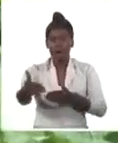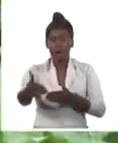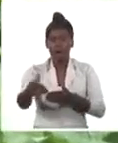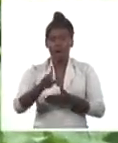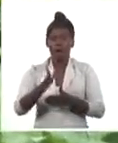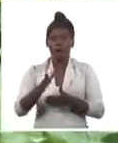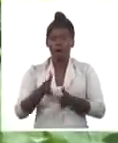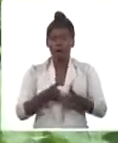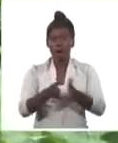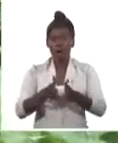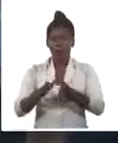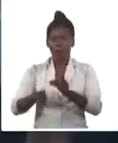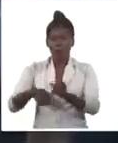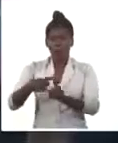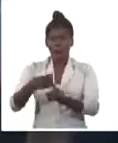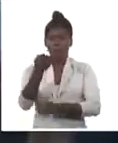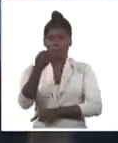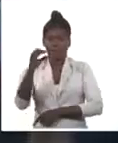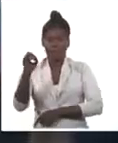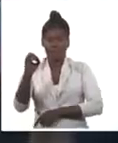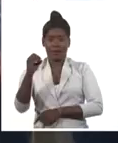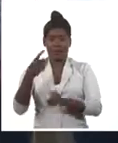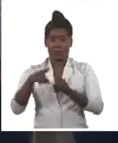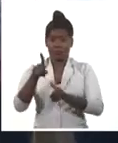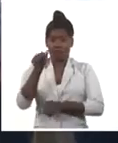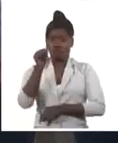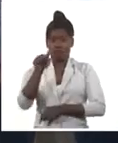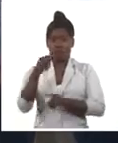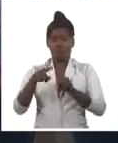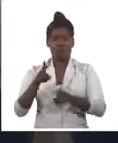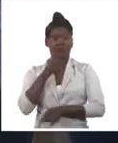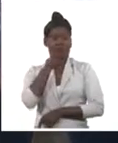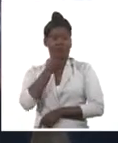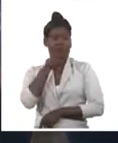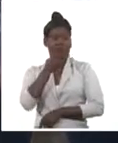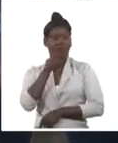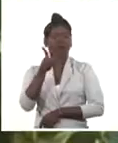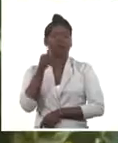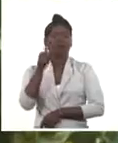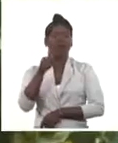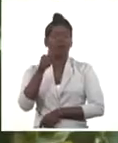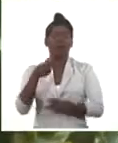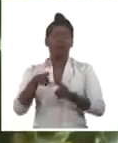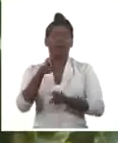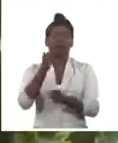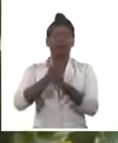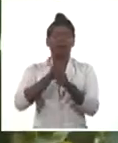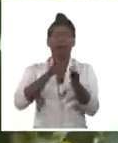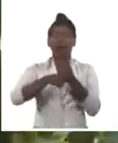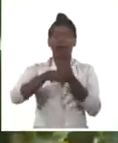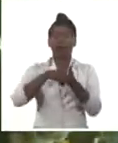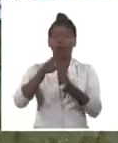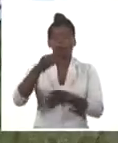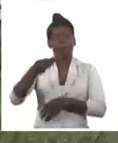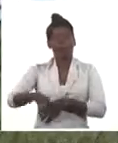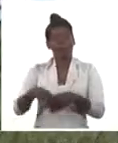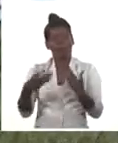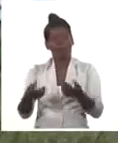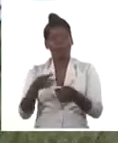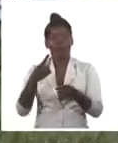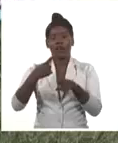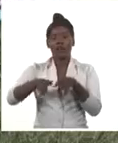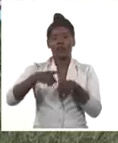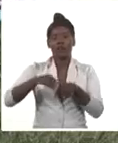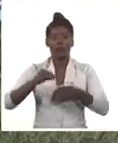hectáreas. Su cercanía al poblado de Vertientes permite una comercialización rápida y directa, así como el aprovechamiento de los